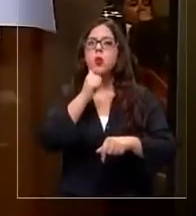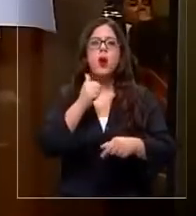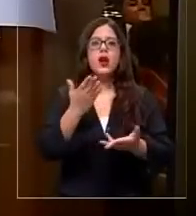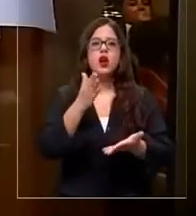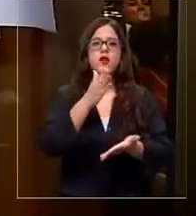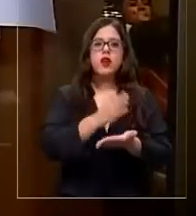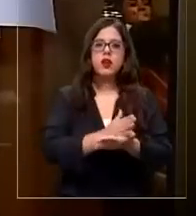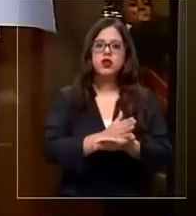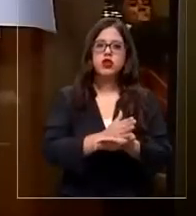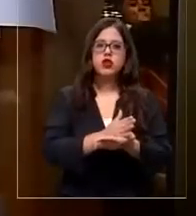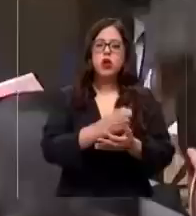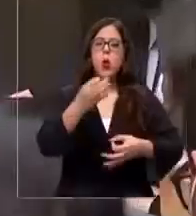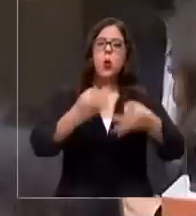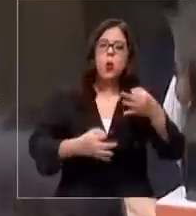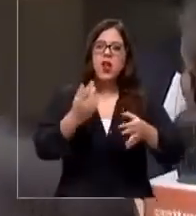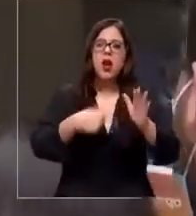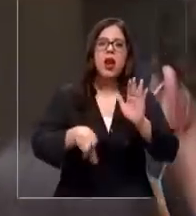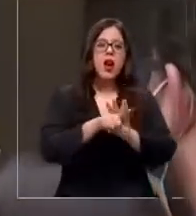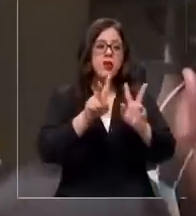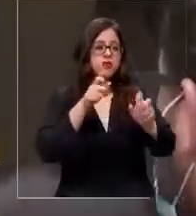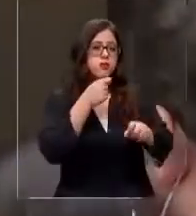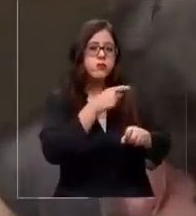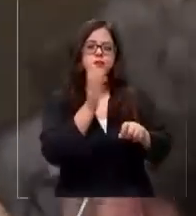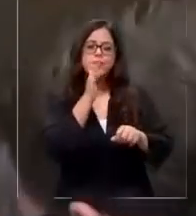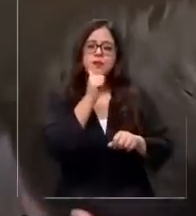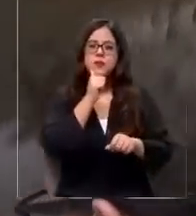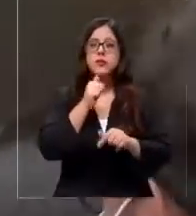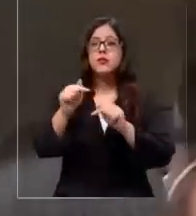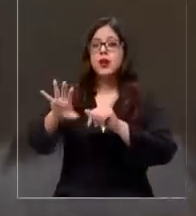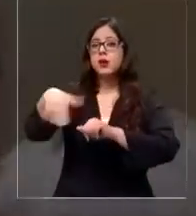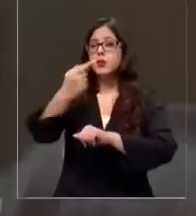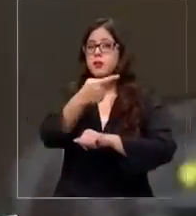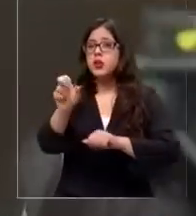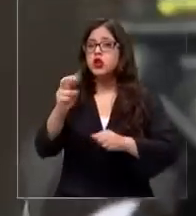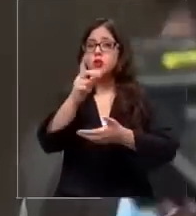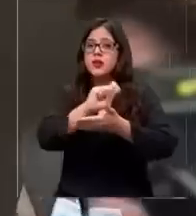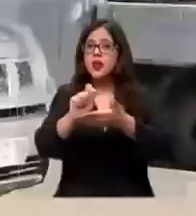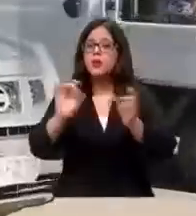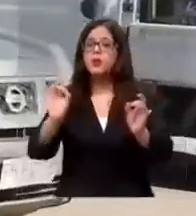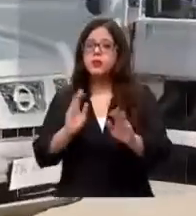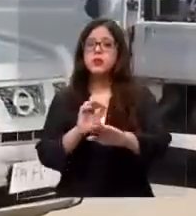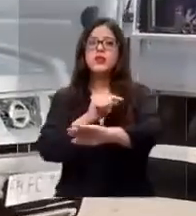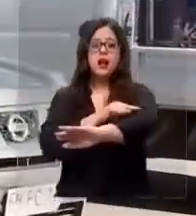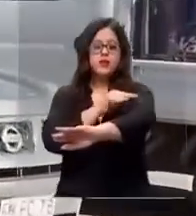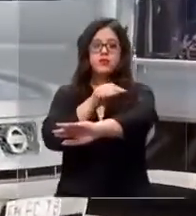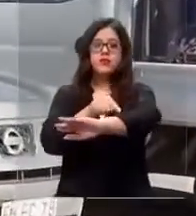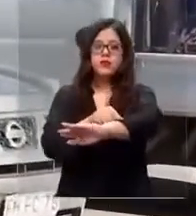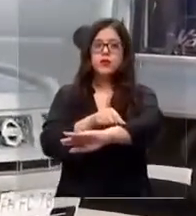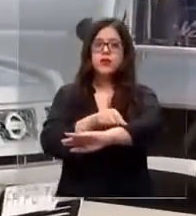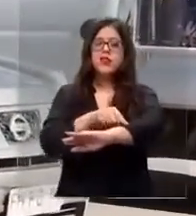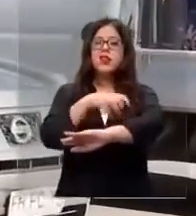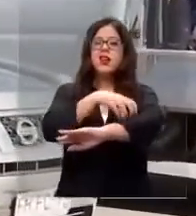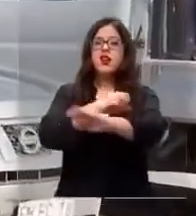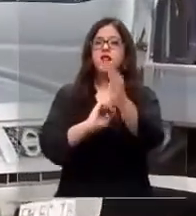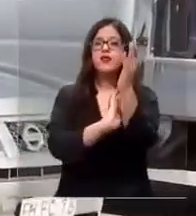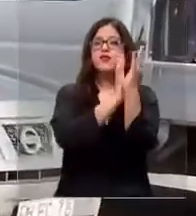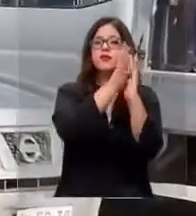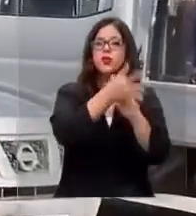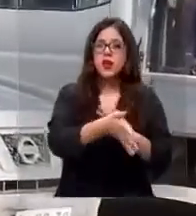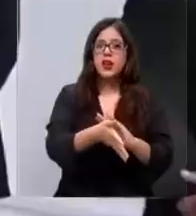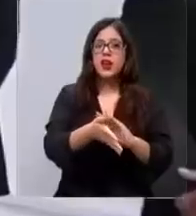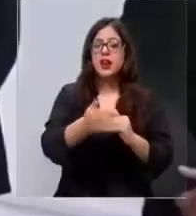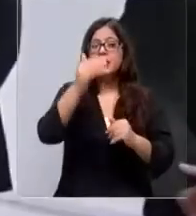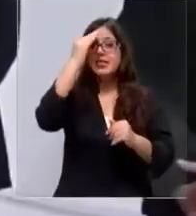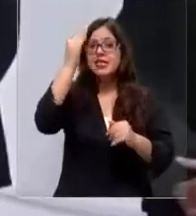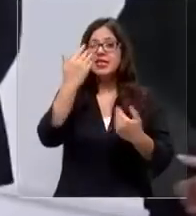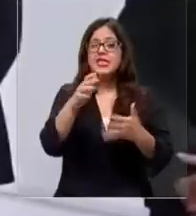ni legal de hacer la denuncia. La próxima semana el subsecretario podría visitar la macro zona sur a días del fin del estado de excepción,